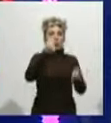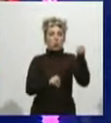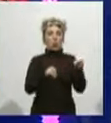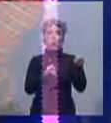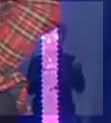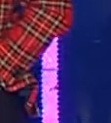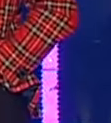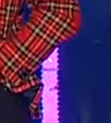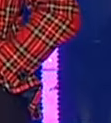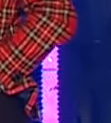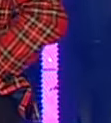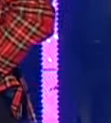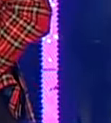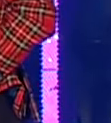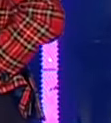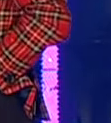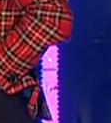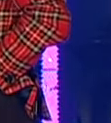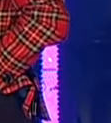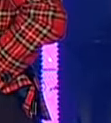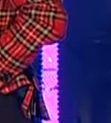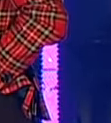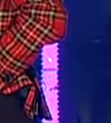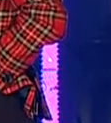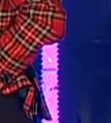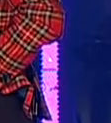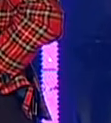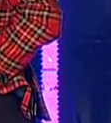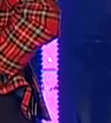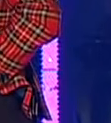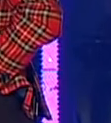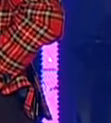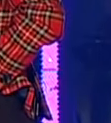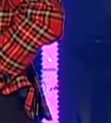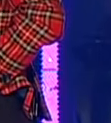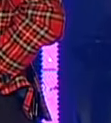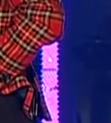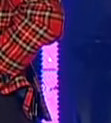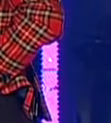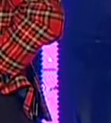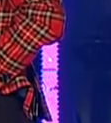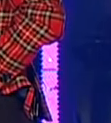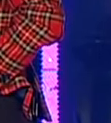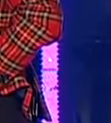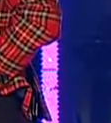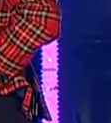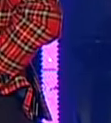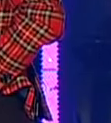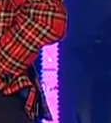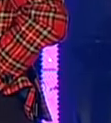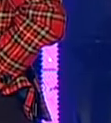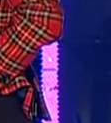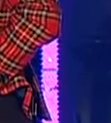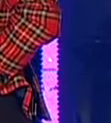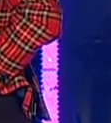está sucediendo en el backstage hemos infiltrado a nuestro compañero Babi Solano, que será quien nos cuente todo lo que suceda ahí. Buenas noches,